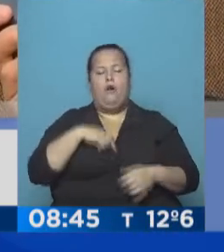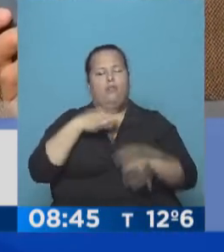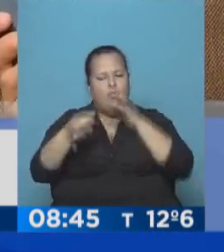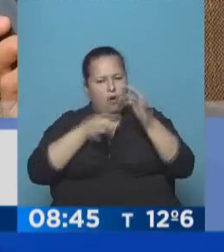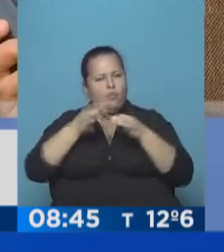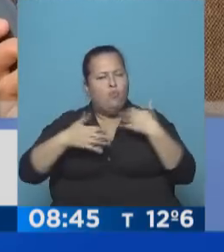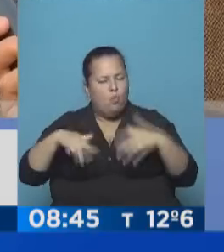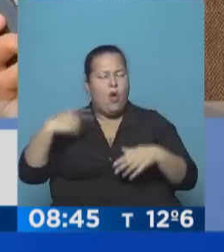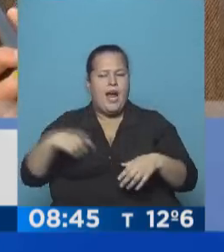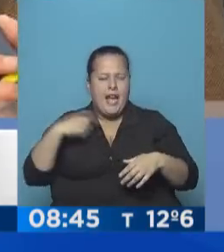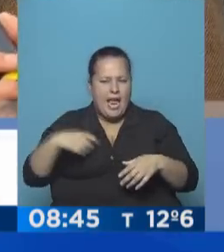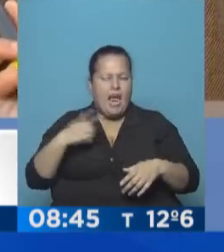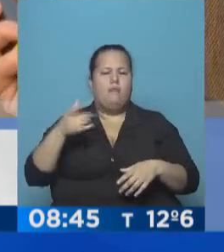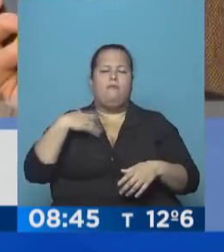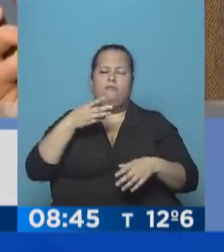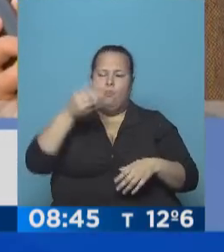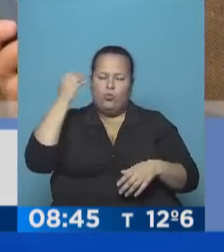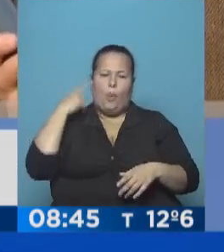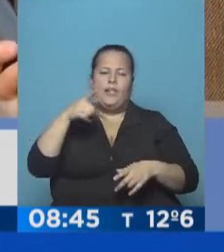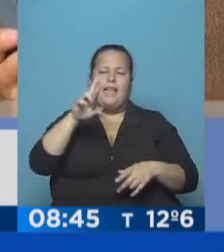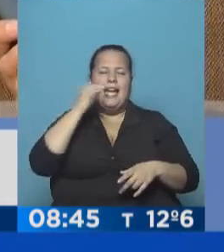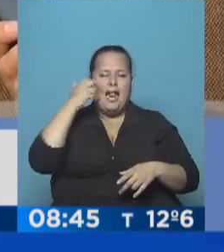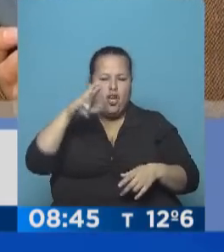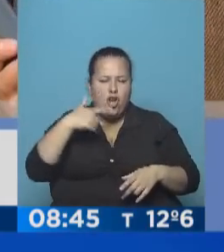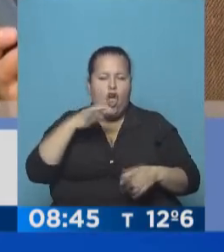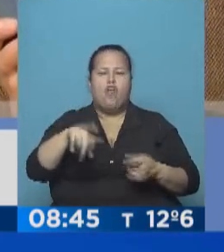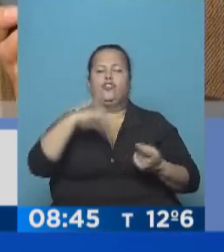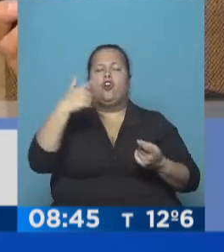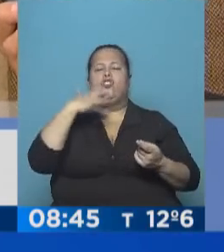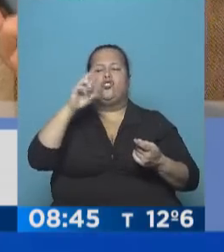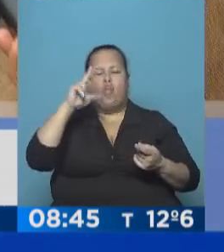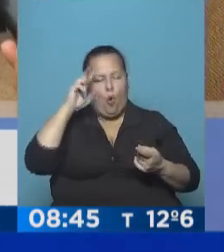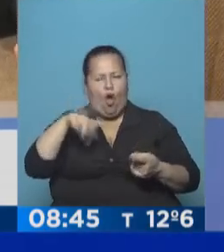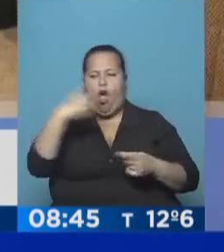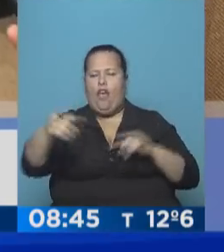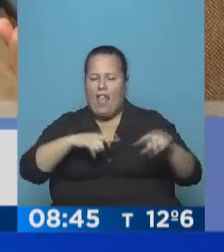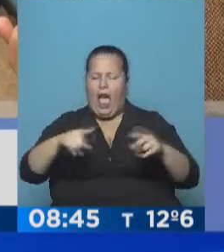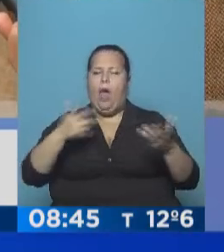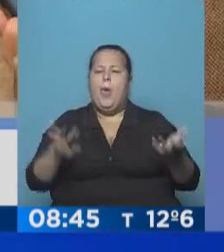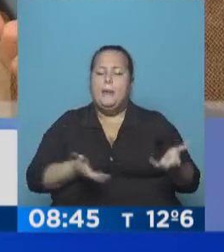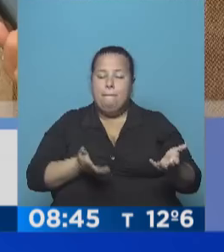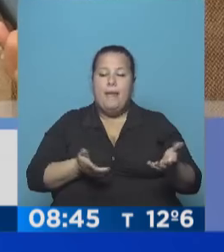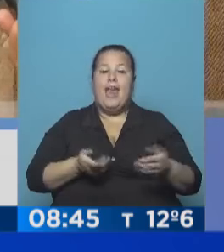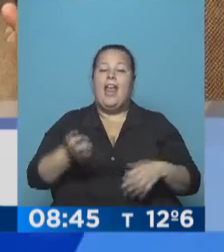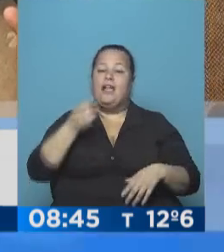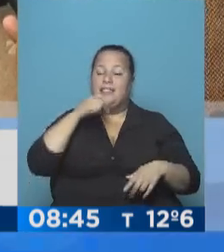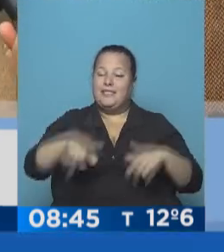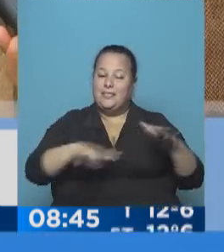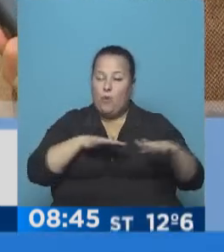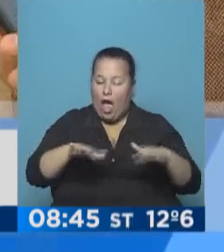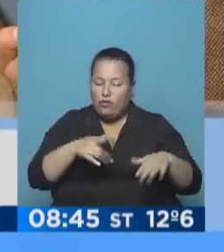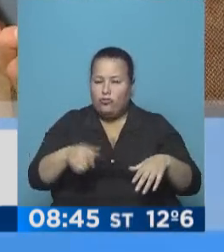dialogado mucho con los gremios, hemos dialogado mucho con Reynoso, con Sobrero y con otros delegados, pero mientras estemos en una